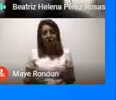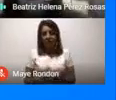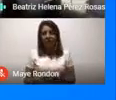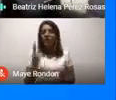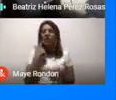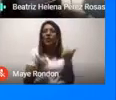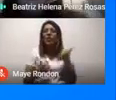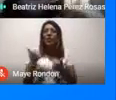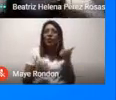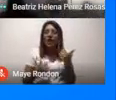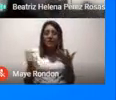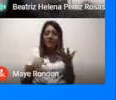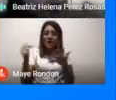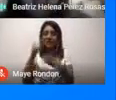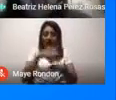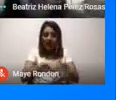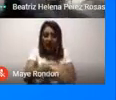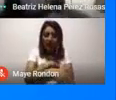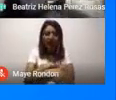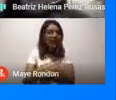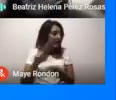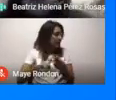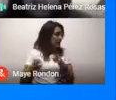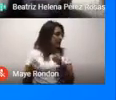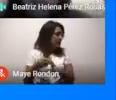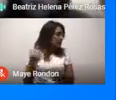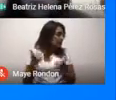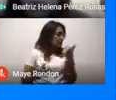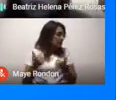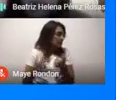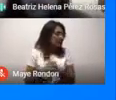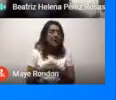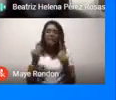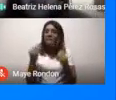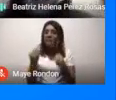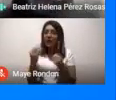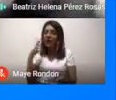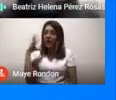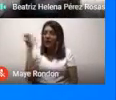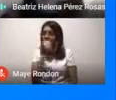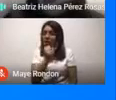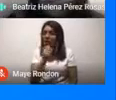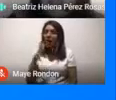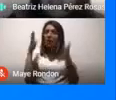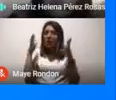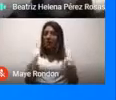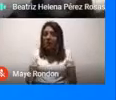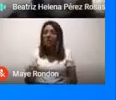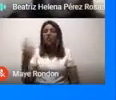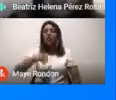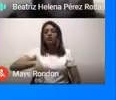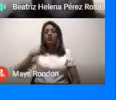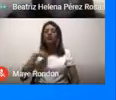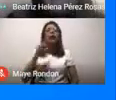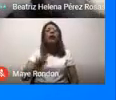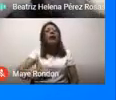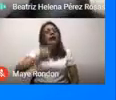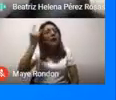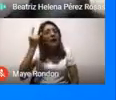son estos elementos también a los que me tengo que enfrentar y a los que les tengo que de alguna